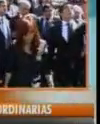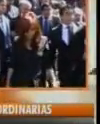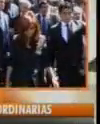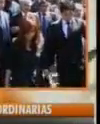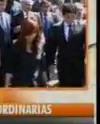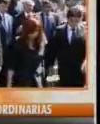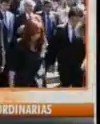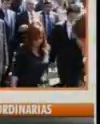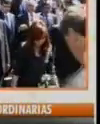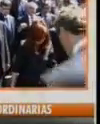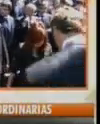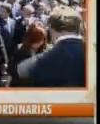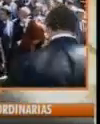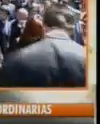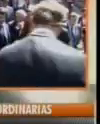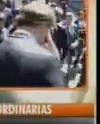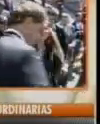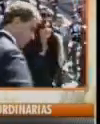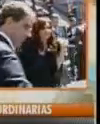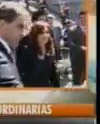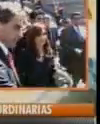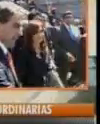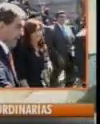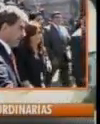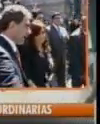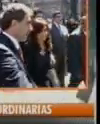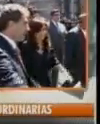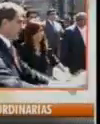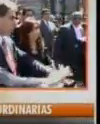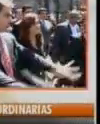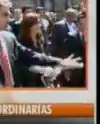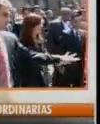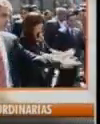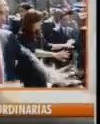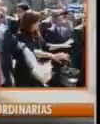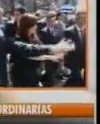presidenta de la Nación ya saliendo del Congreso, ya está